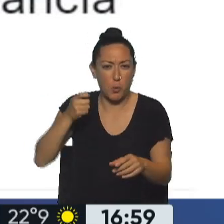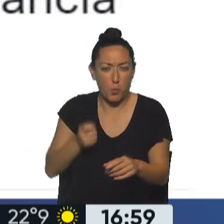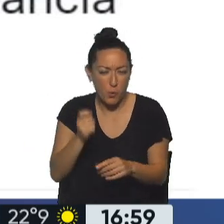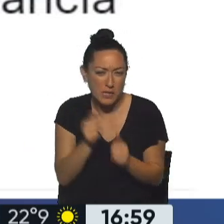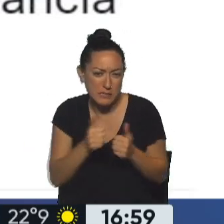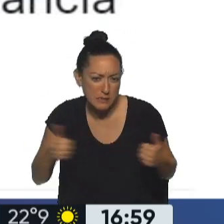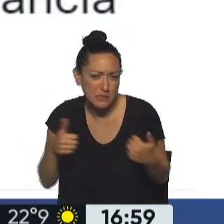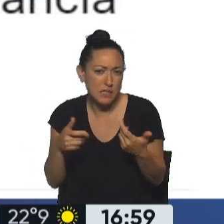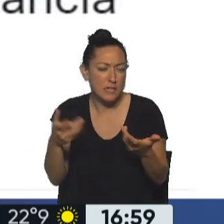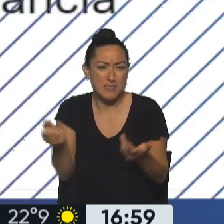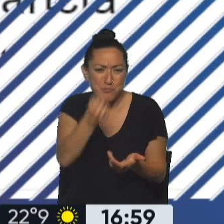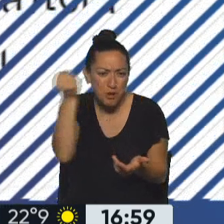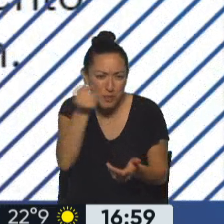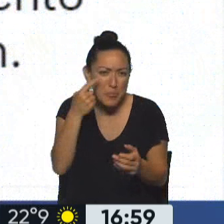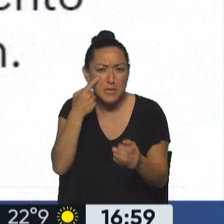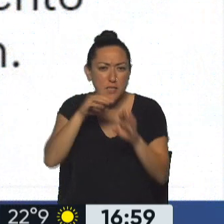relevancia institucional.